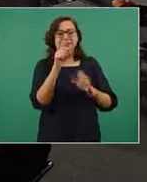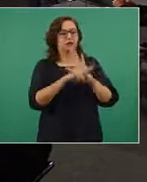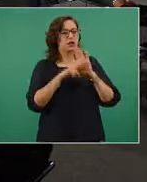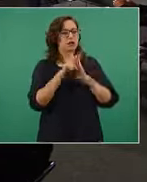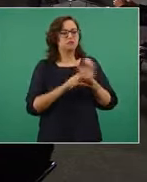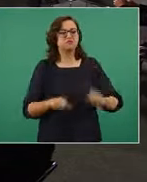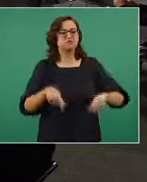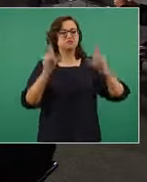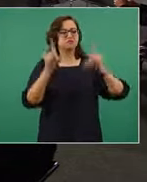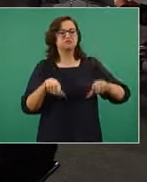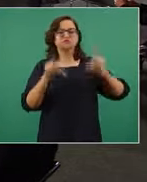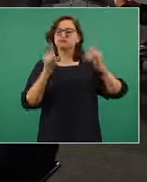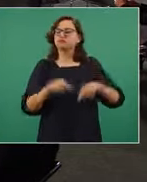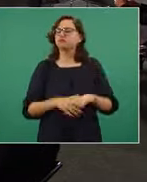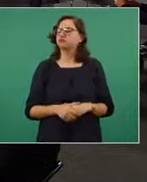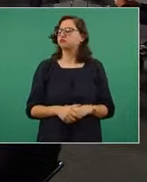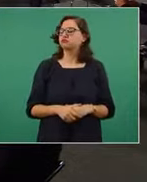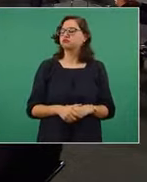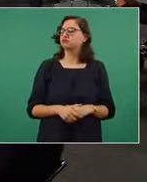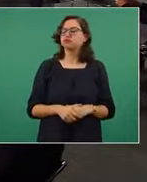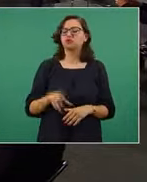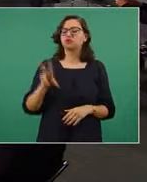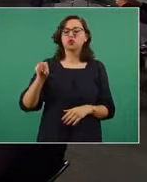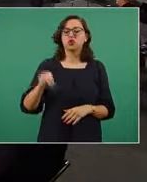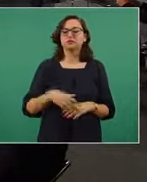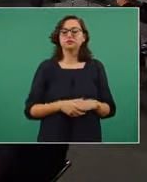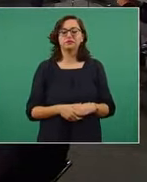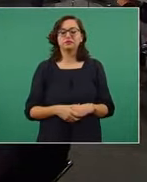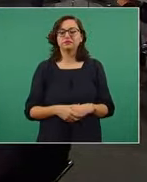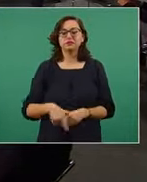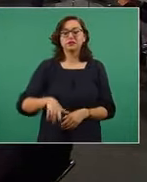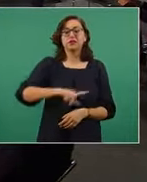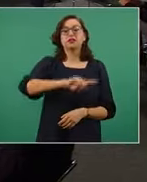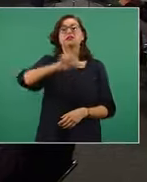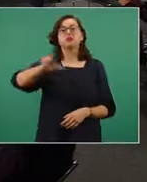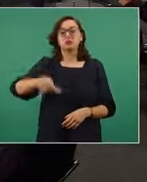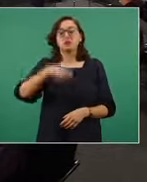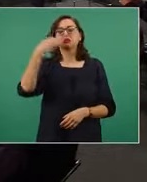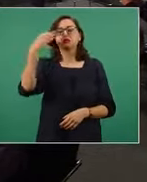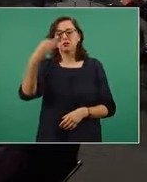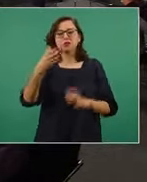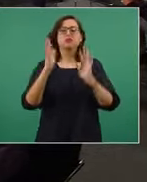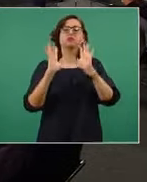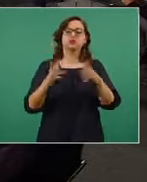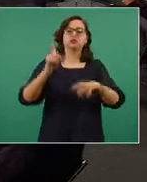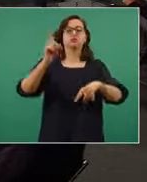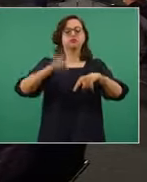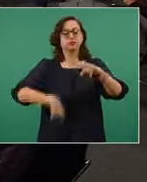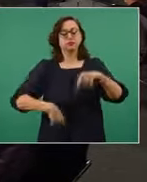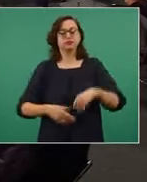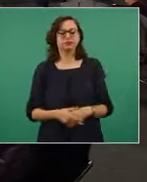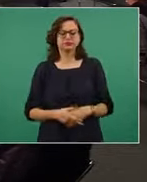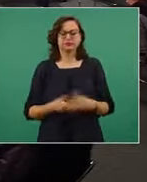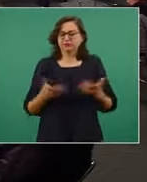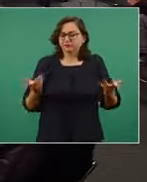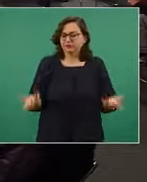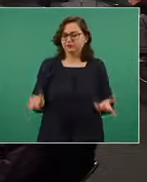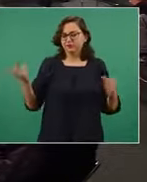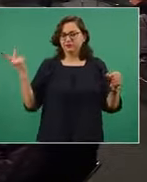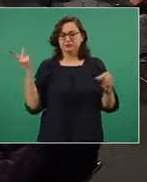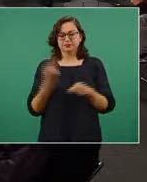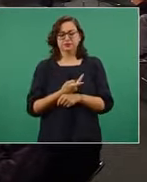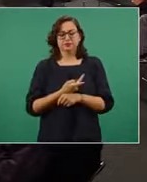hizo después del periodo que se le había otorgado por el Instituto Electoral del Estado. Ante esta situación, presidente, por la